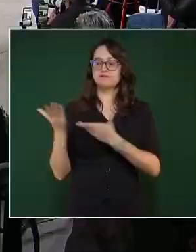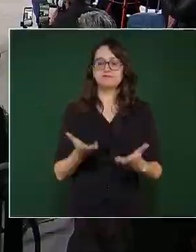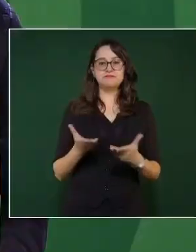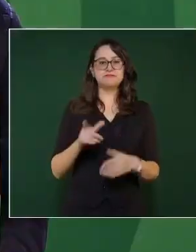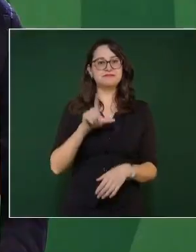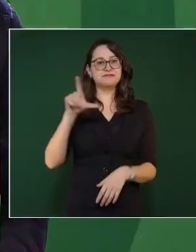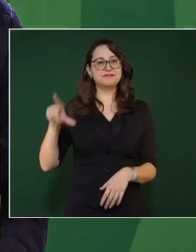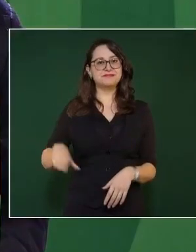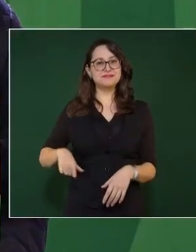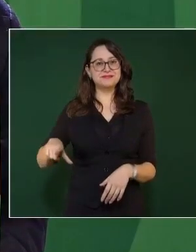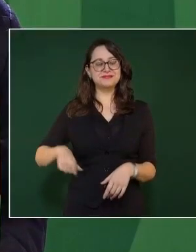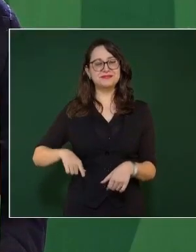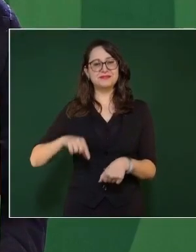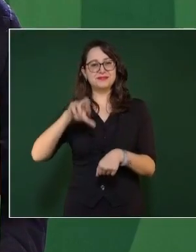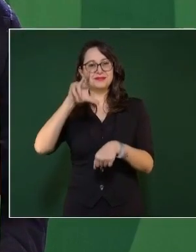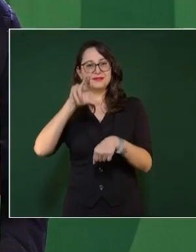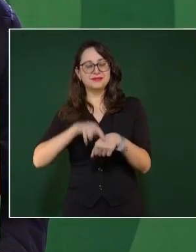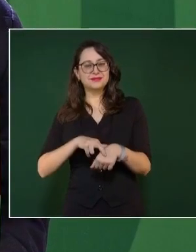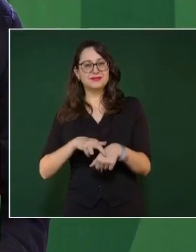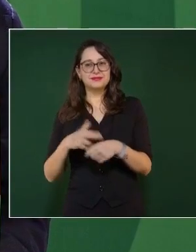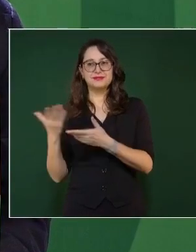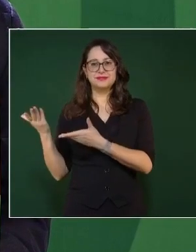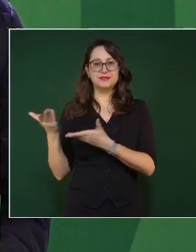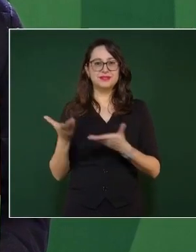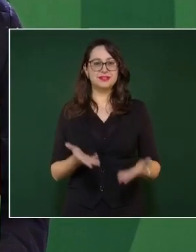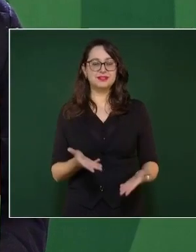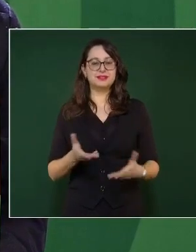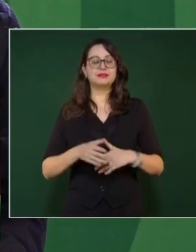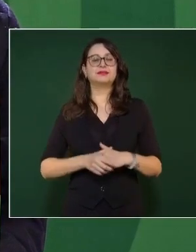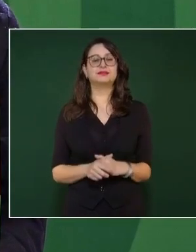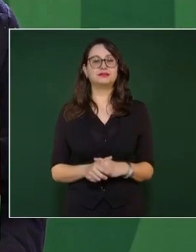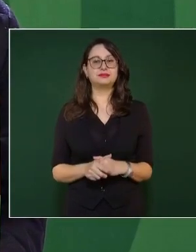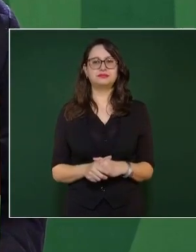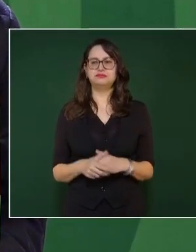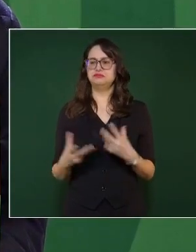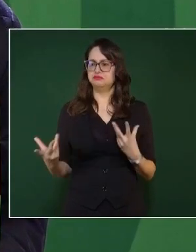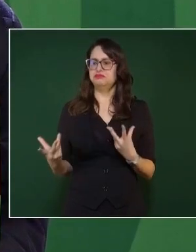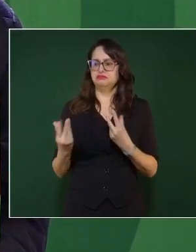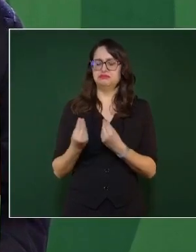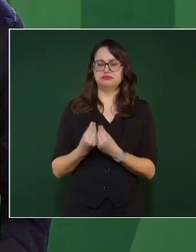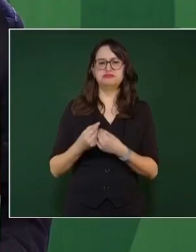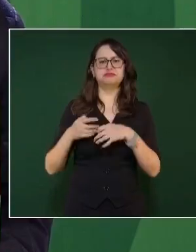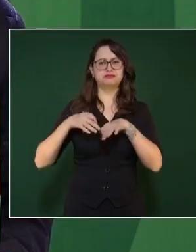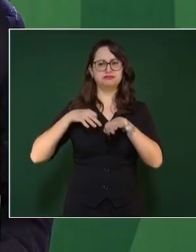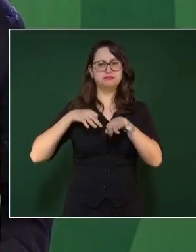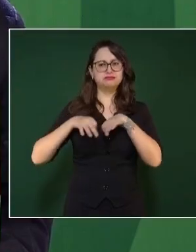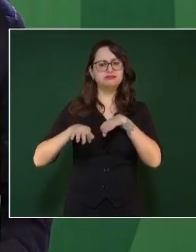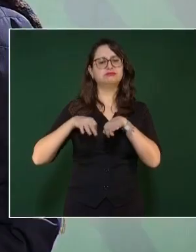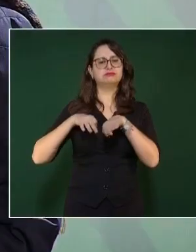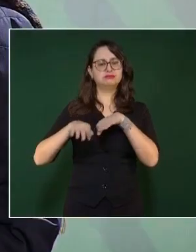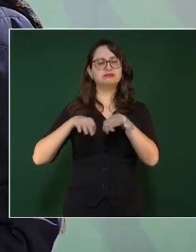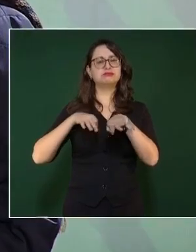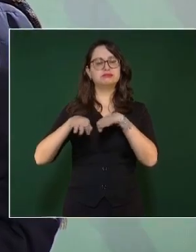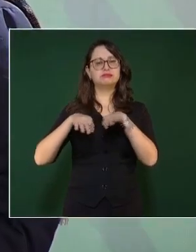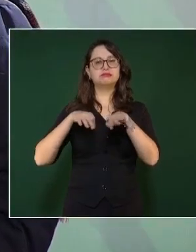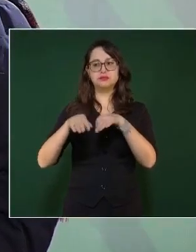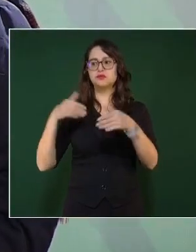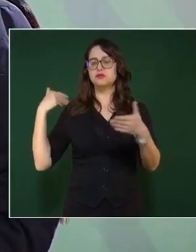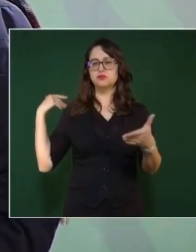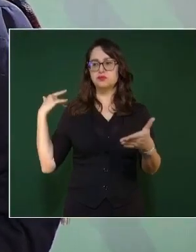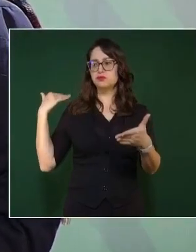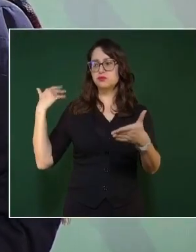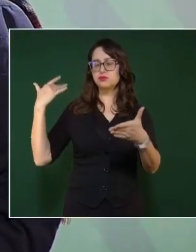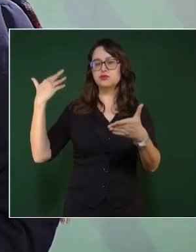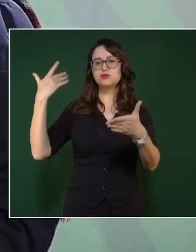gobernador Mauricio Curi, con el que hemos trabajado de manera